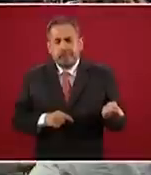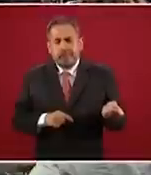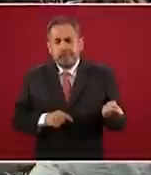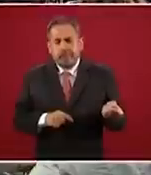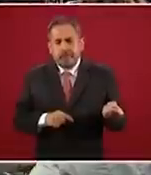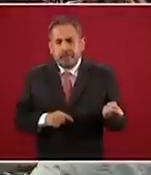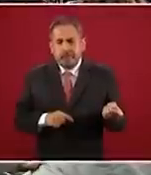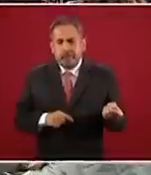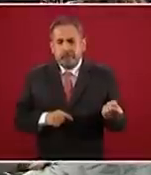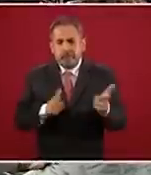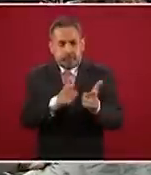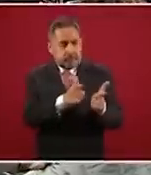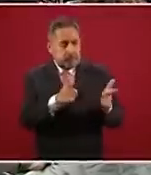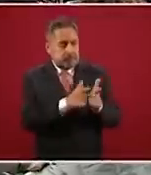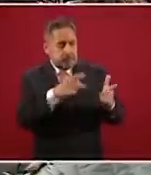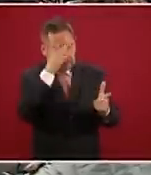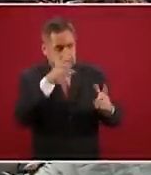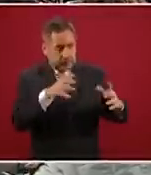a cómo Grupo México